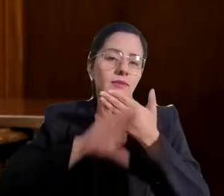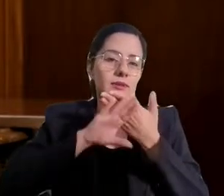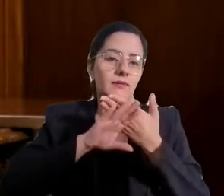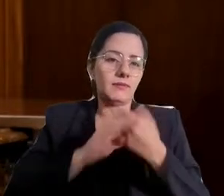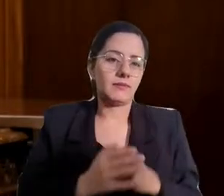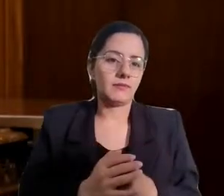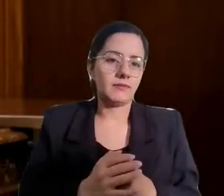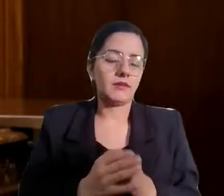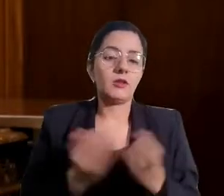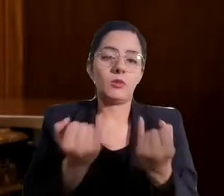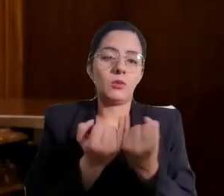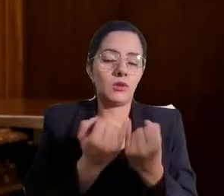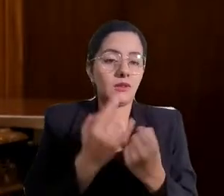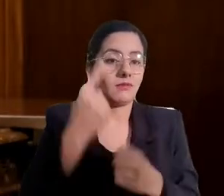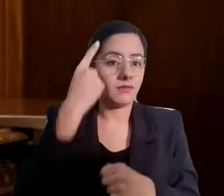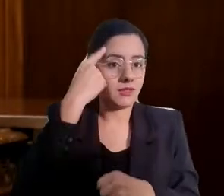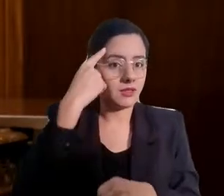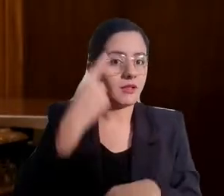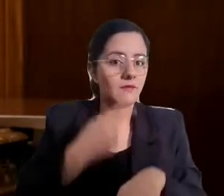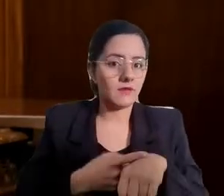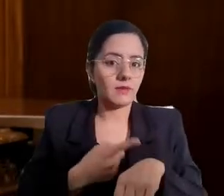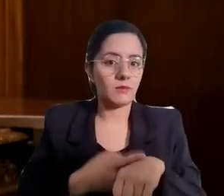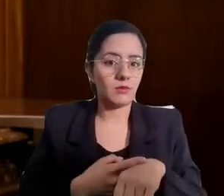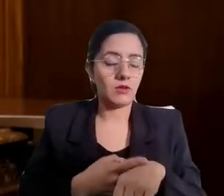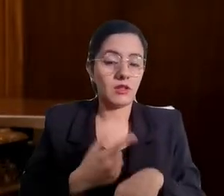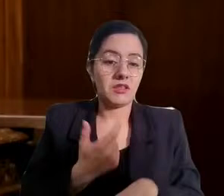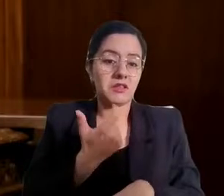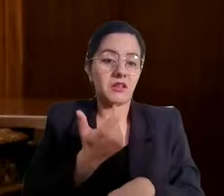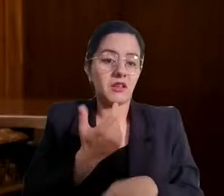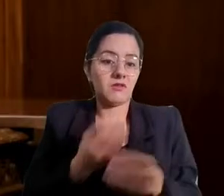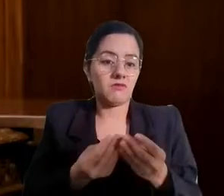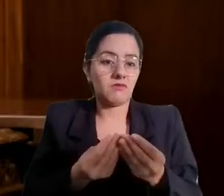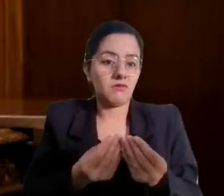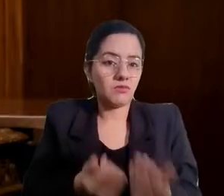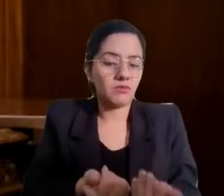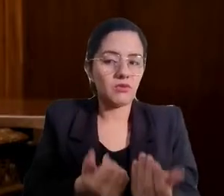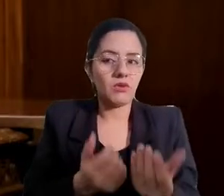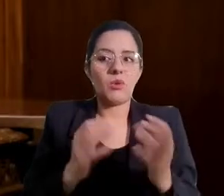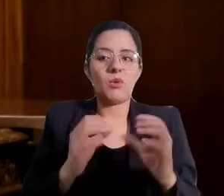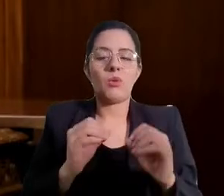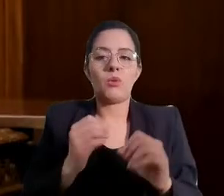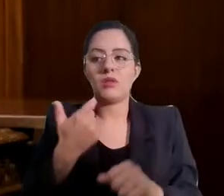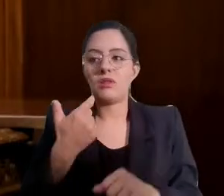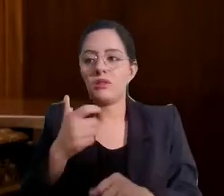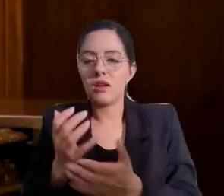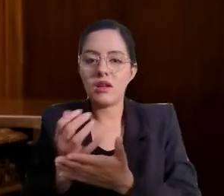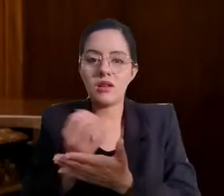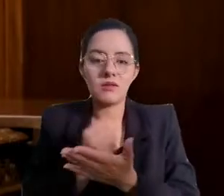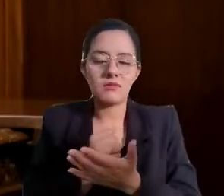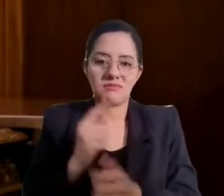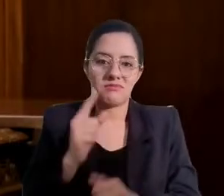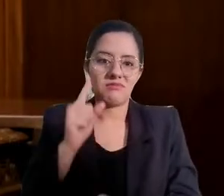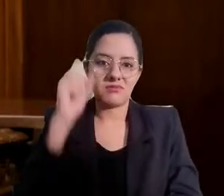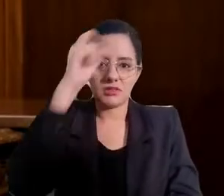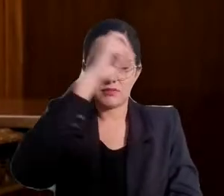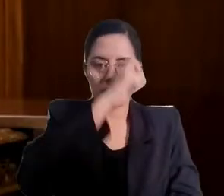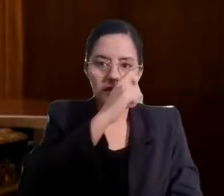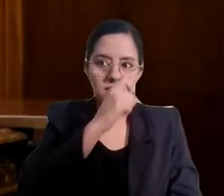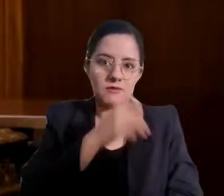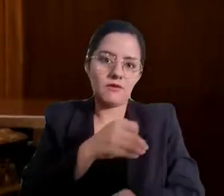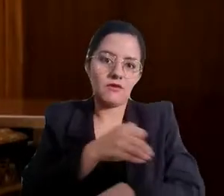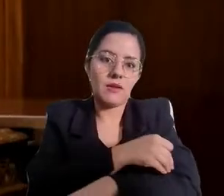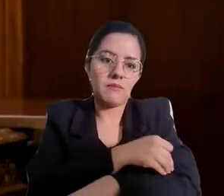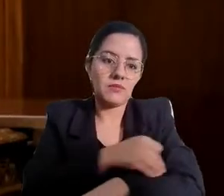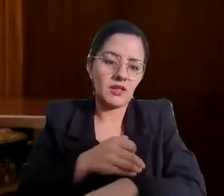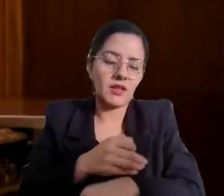vive, repercutiendo en la economía personal y familiar, dejando a las personas adultas